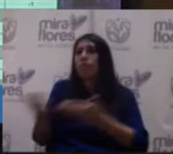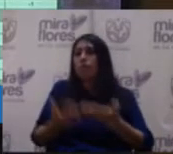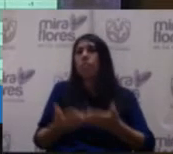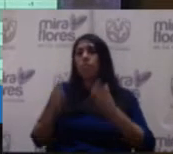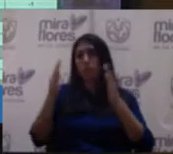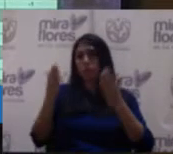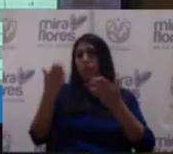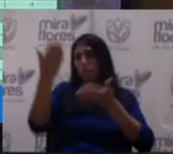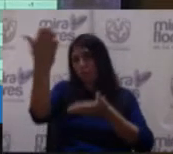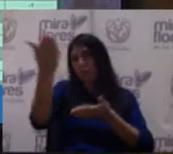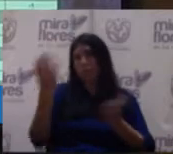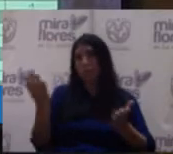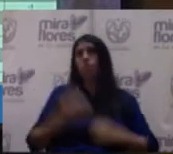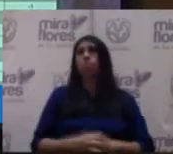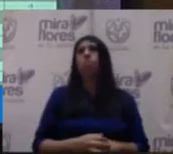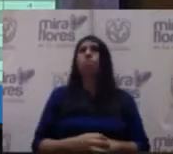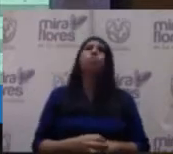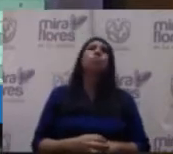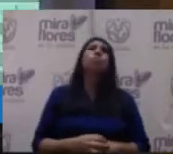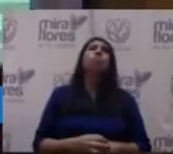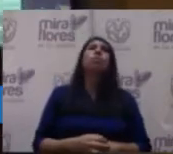consideración.